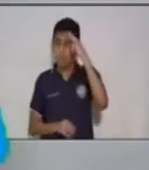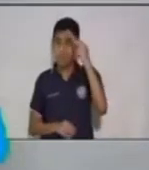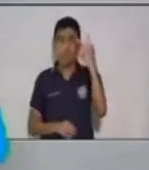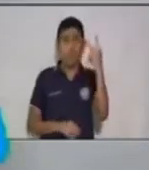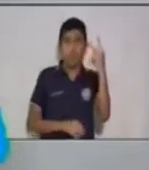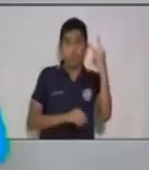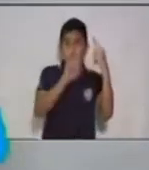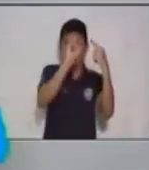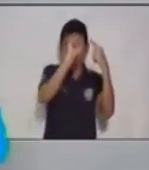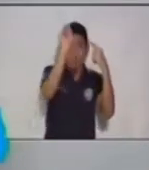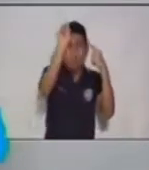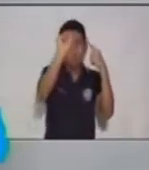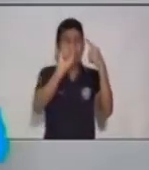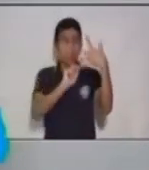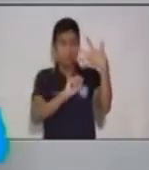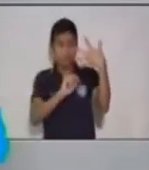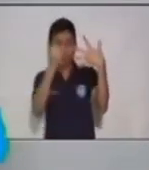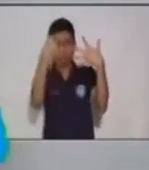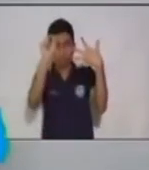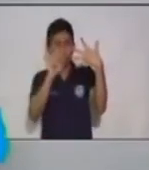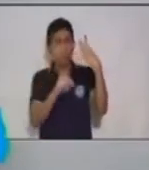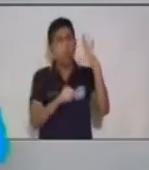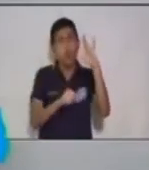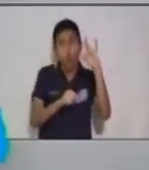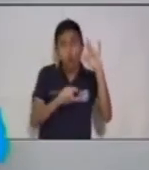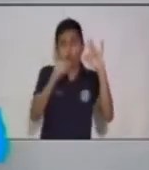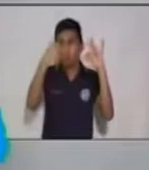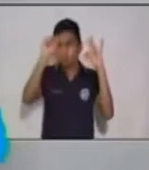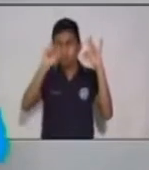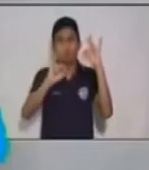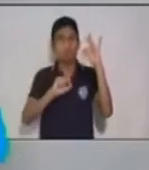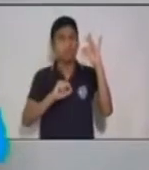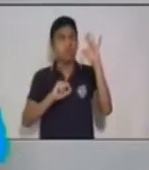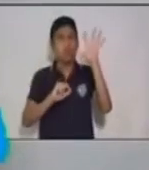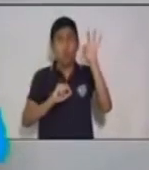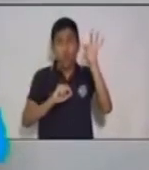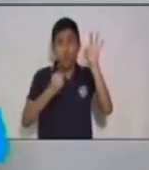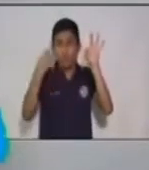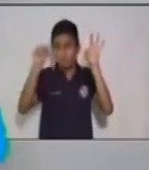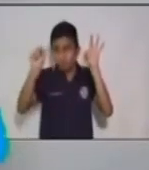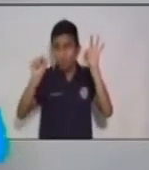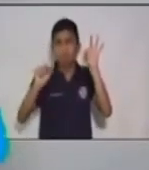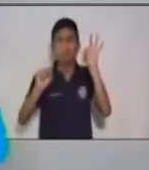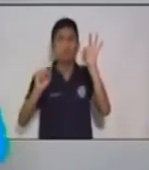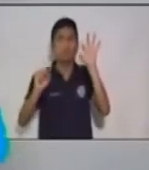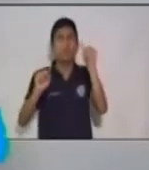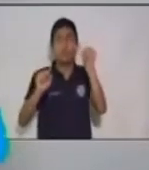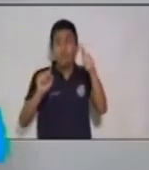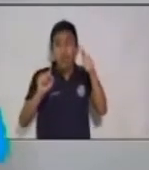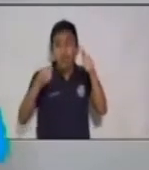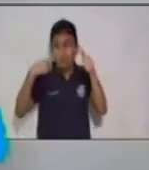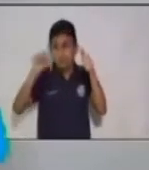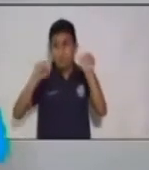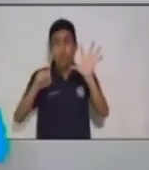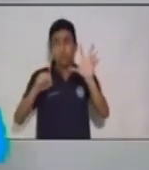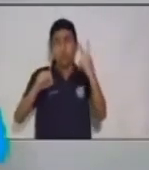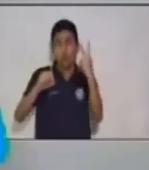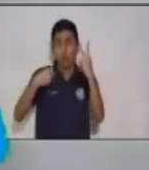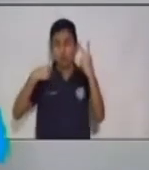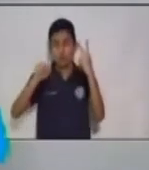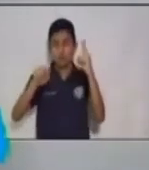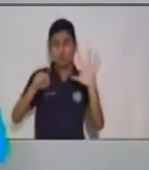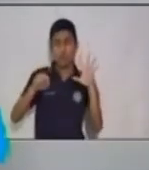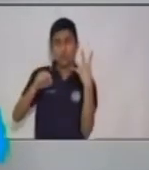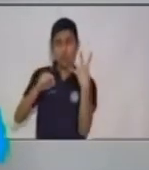bien. El 5, el 8, el 9, el 10, el 12 y